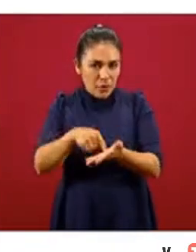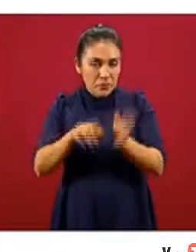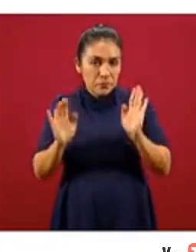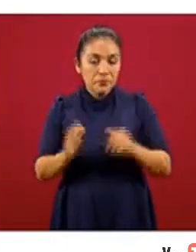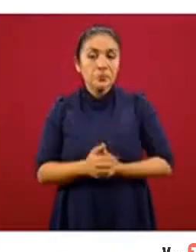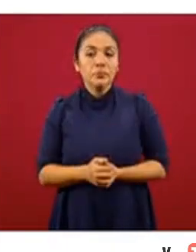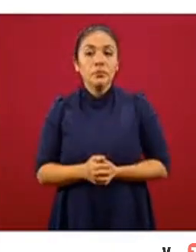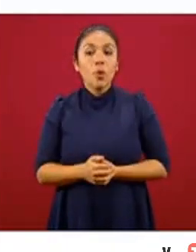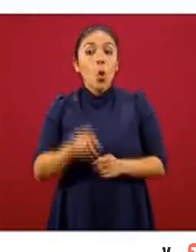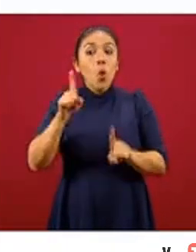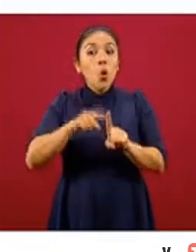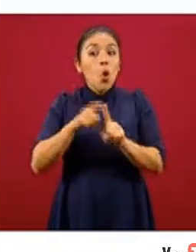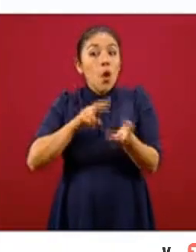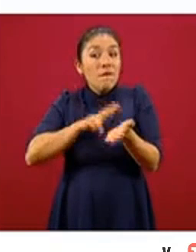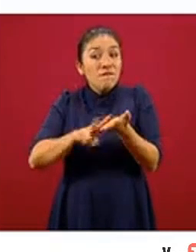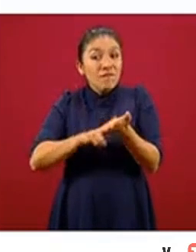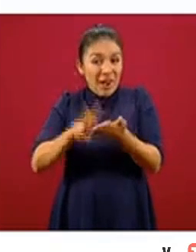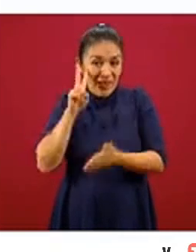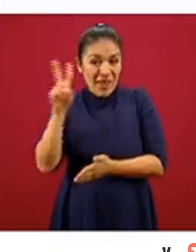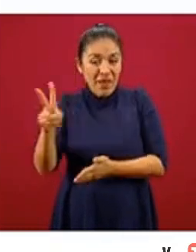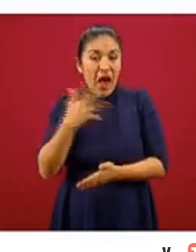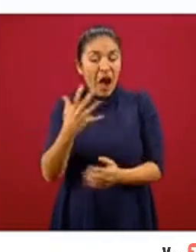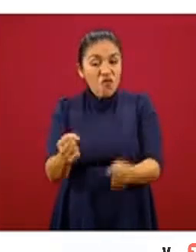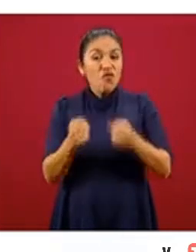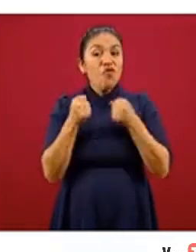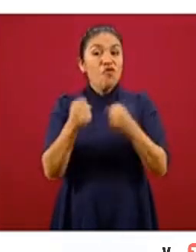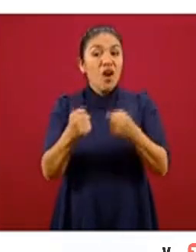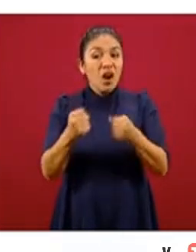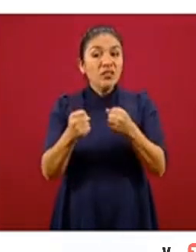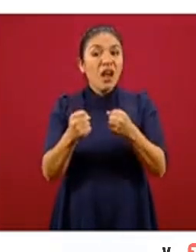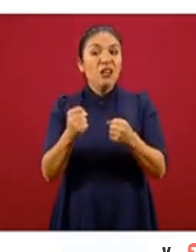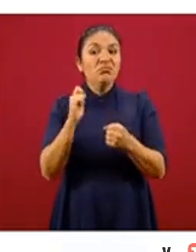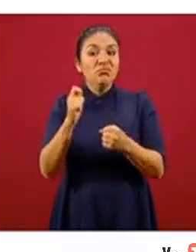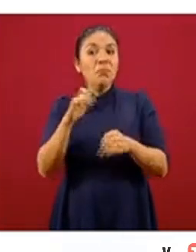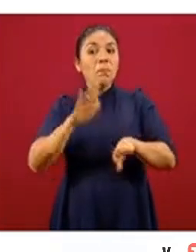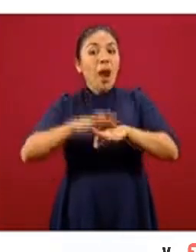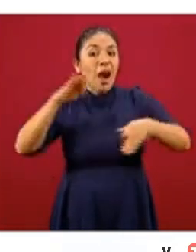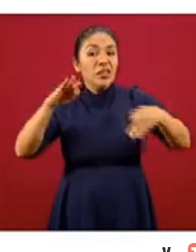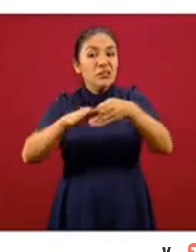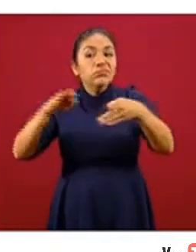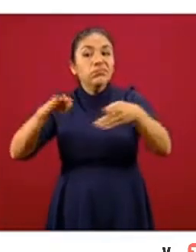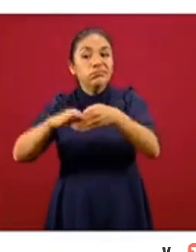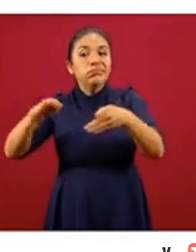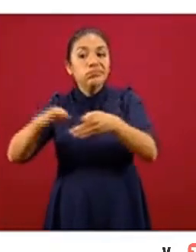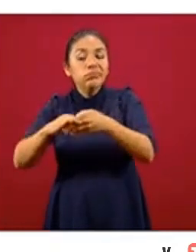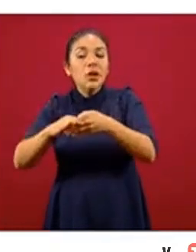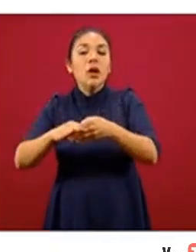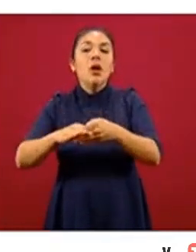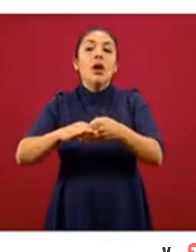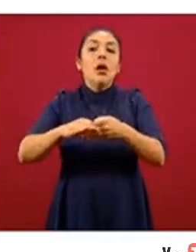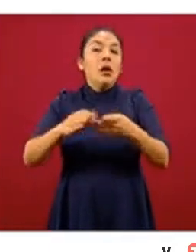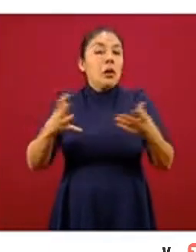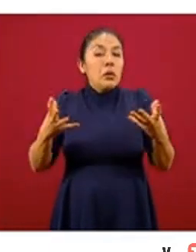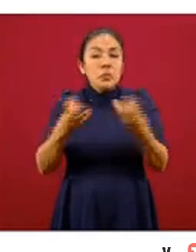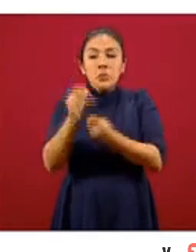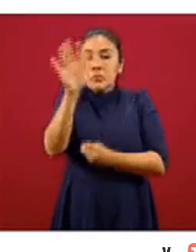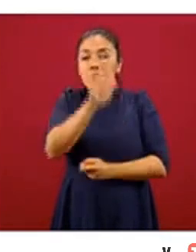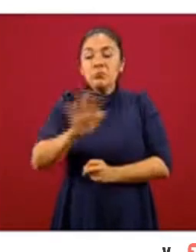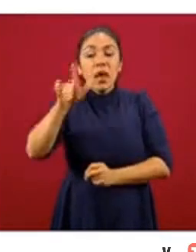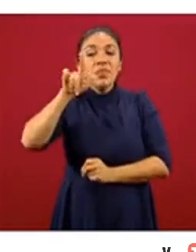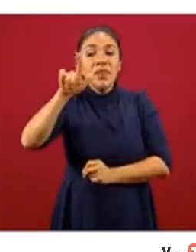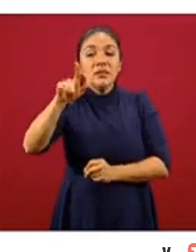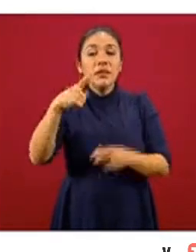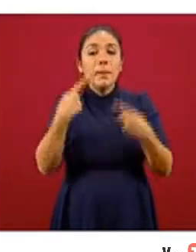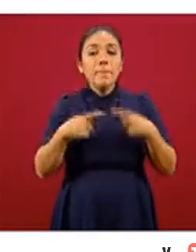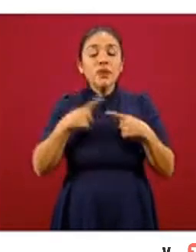En tonalidades de verde se ve la intensidad de esa incidencia y en conjunto 17 personas por